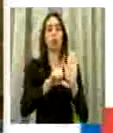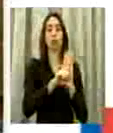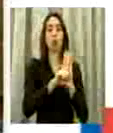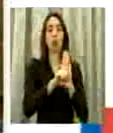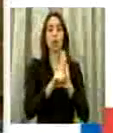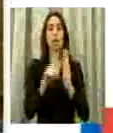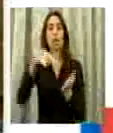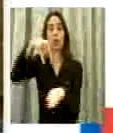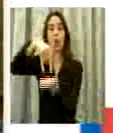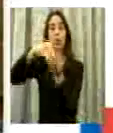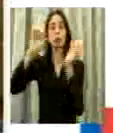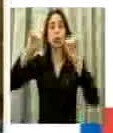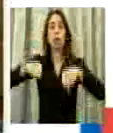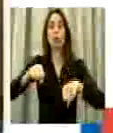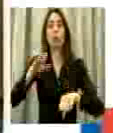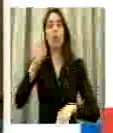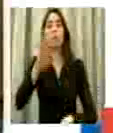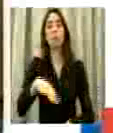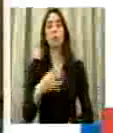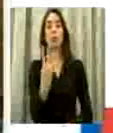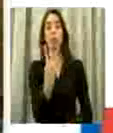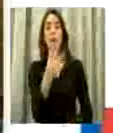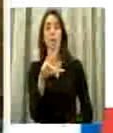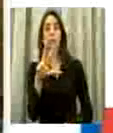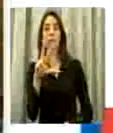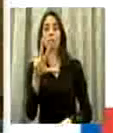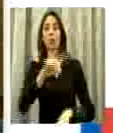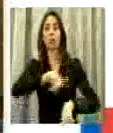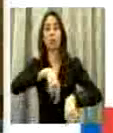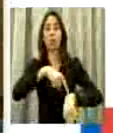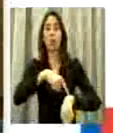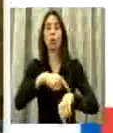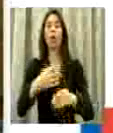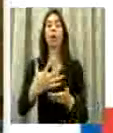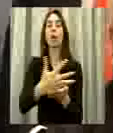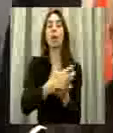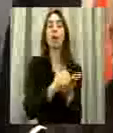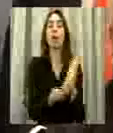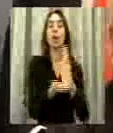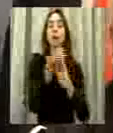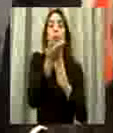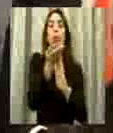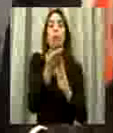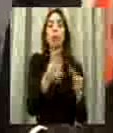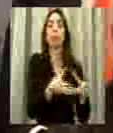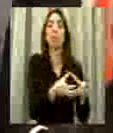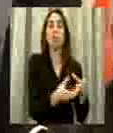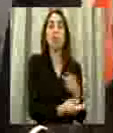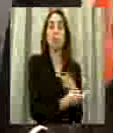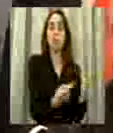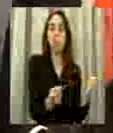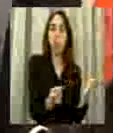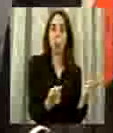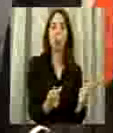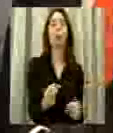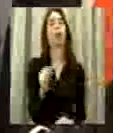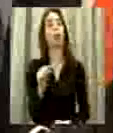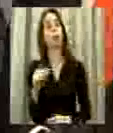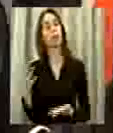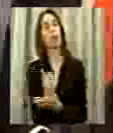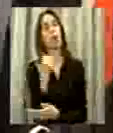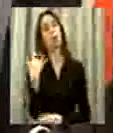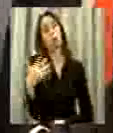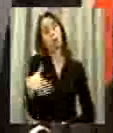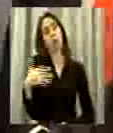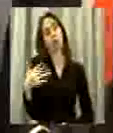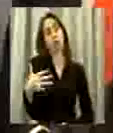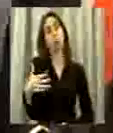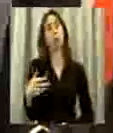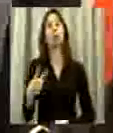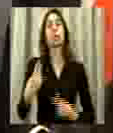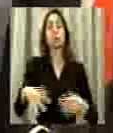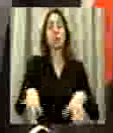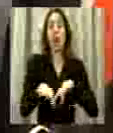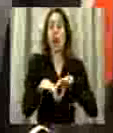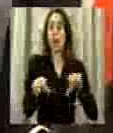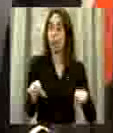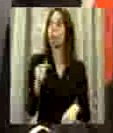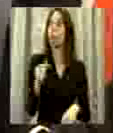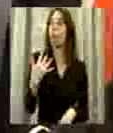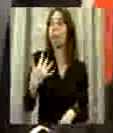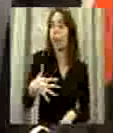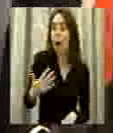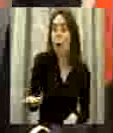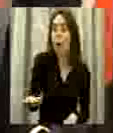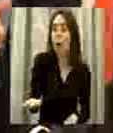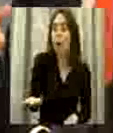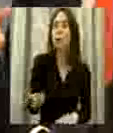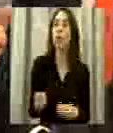menos de 48 horas. El proyecto de ley de reajuste del sector público. Así que creo que es un hito importante, nos hemos puesto de acuerdo y quiero valorar,